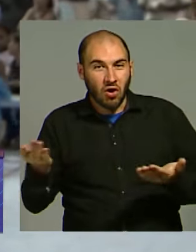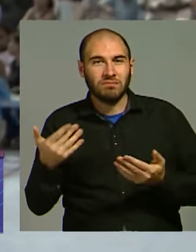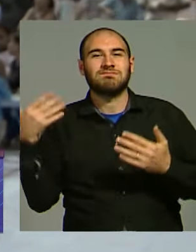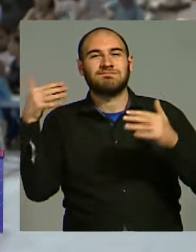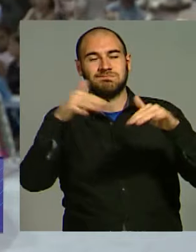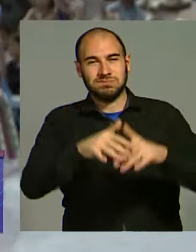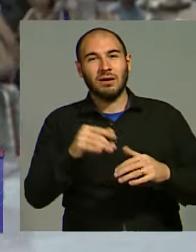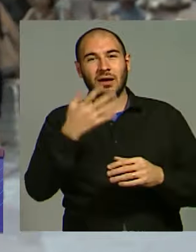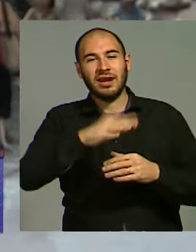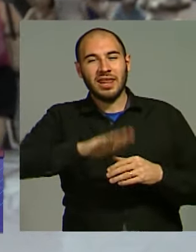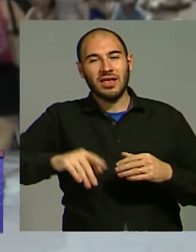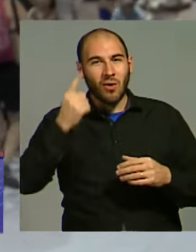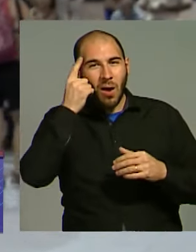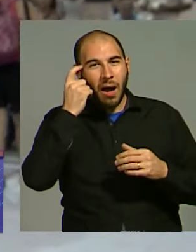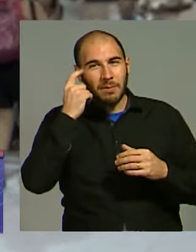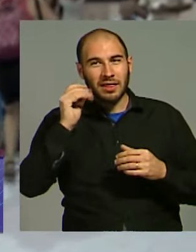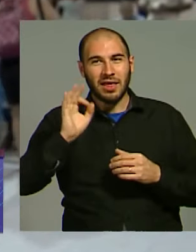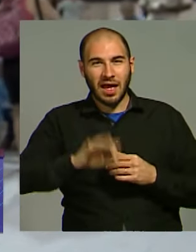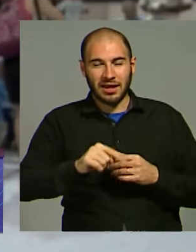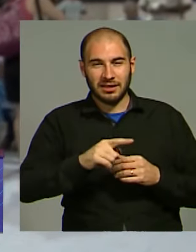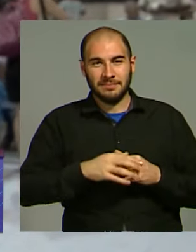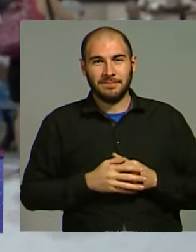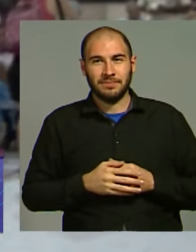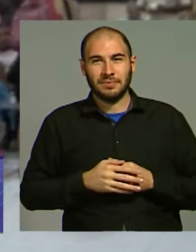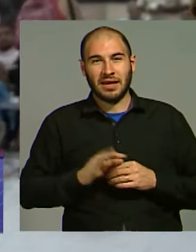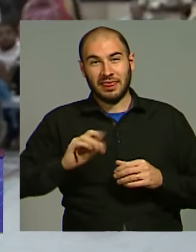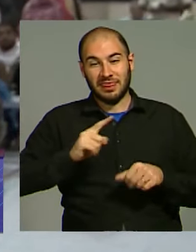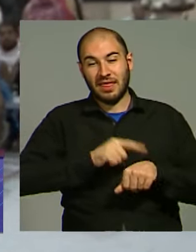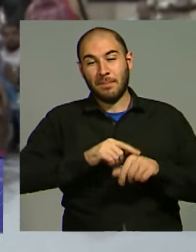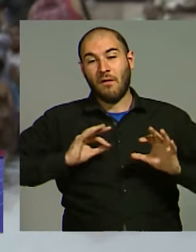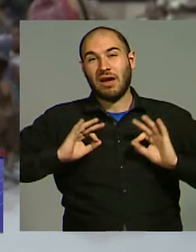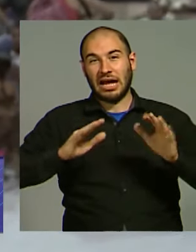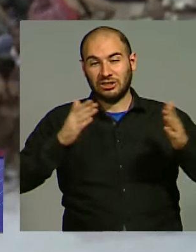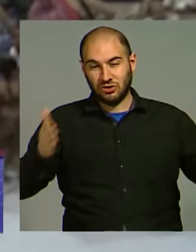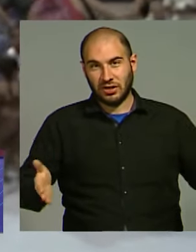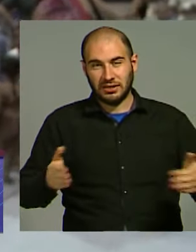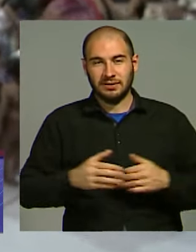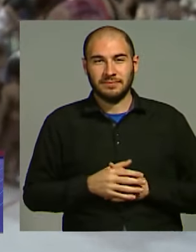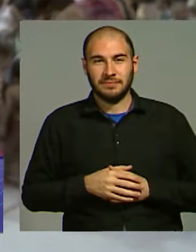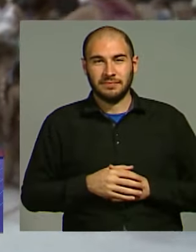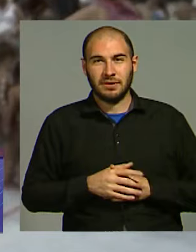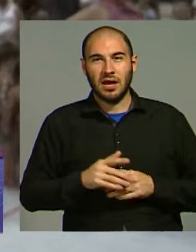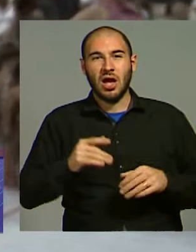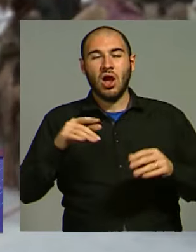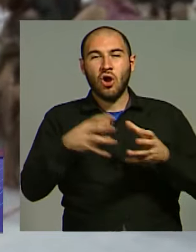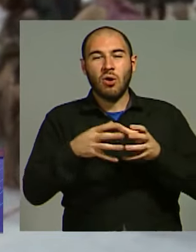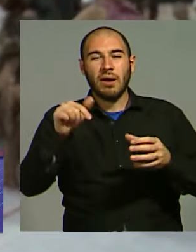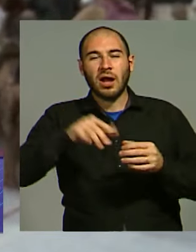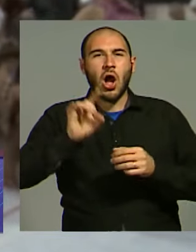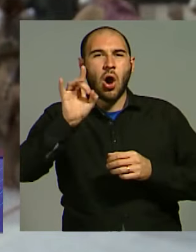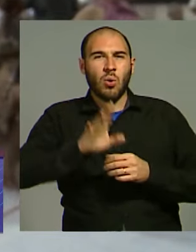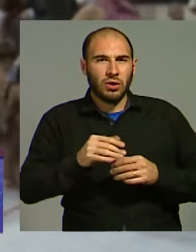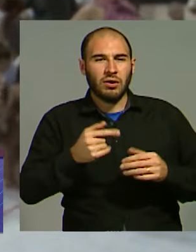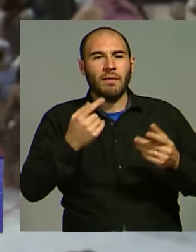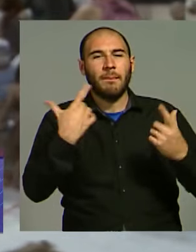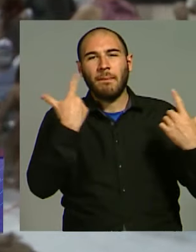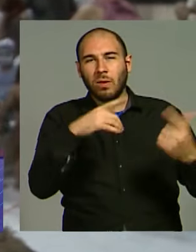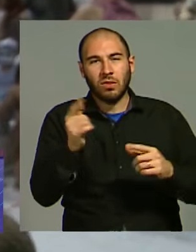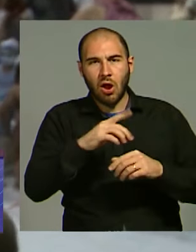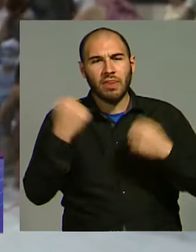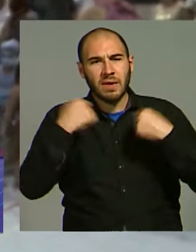disfrutar de lo que los chicos han aprendido en este tiempo de colonia. Verdaderamente la colonia nuestra no es solo recreativa, sino